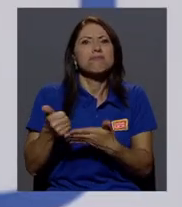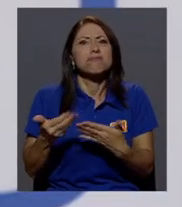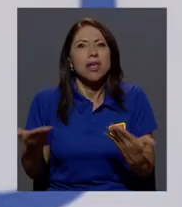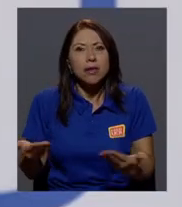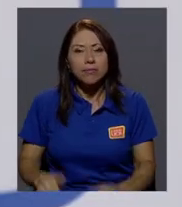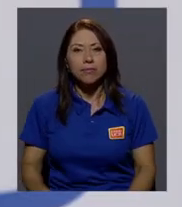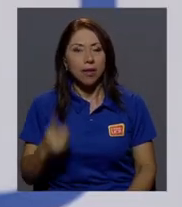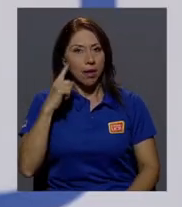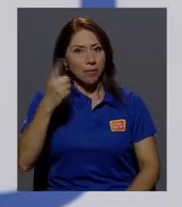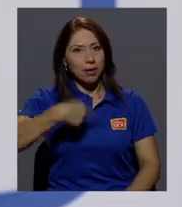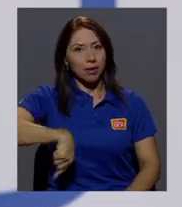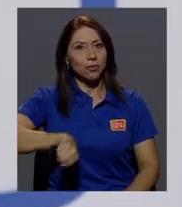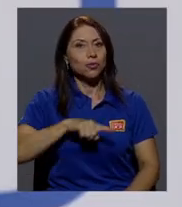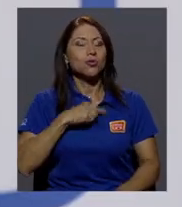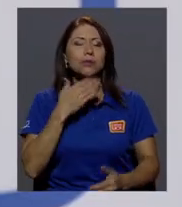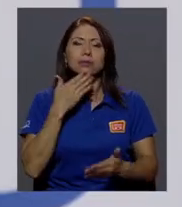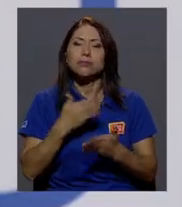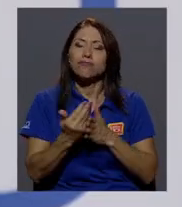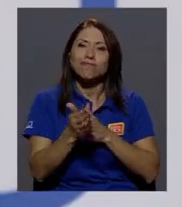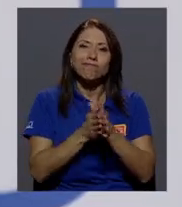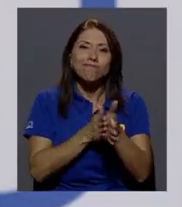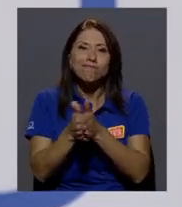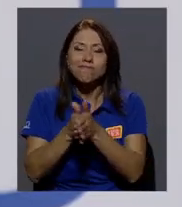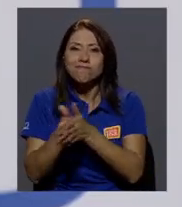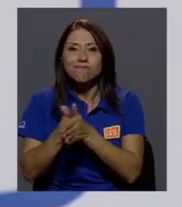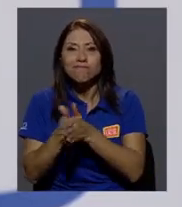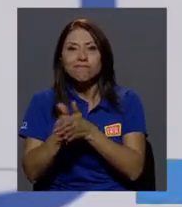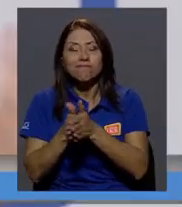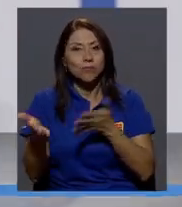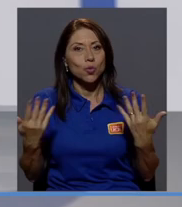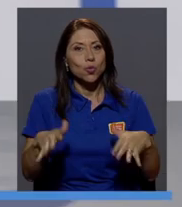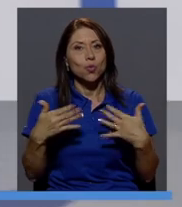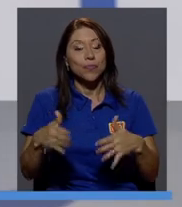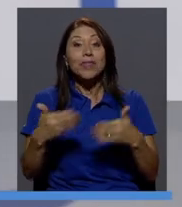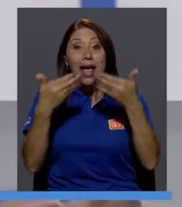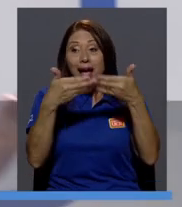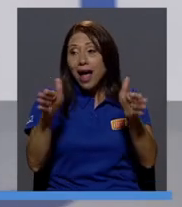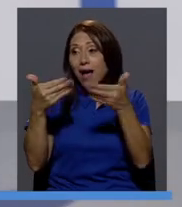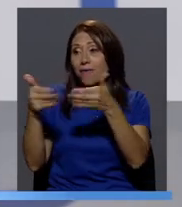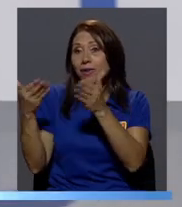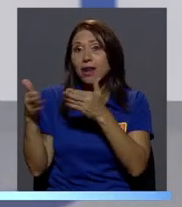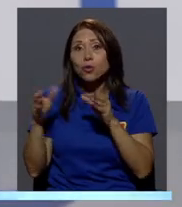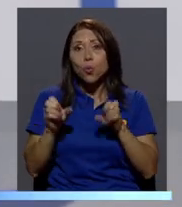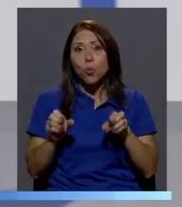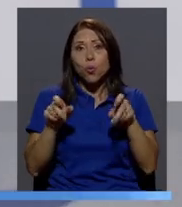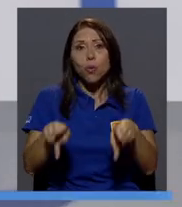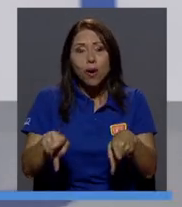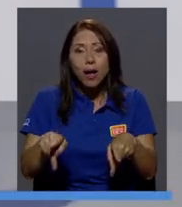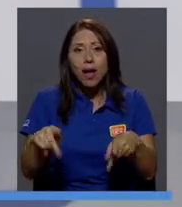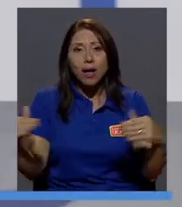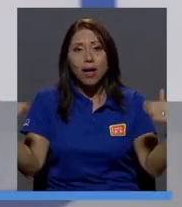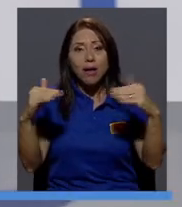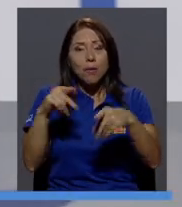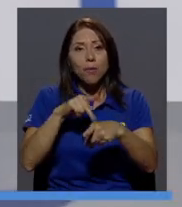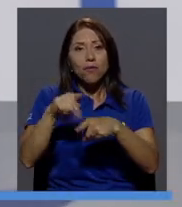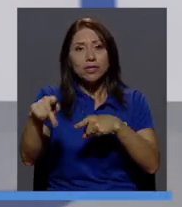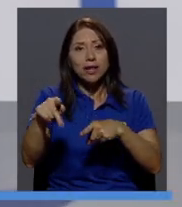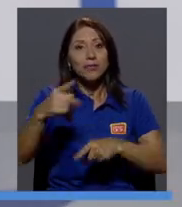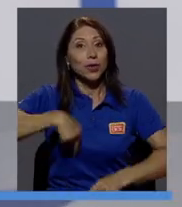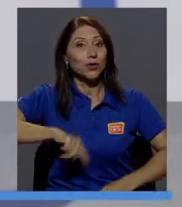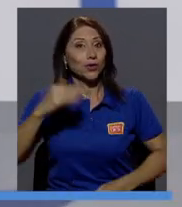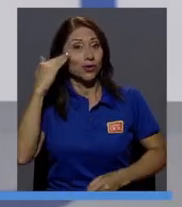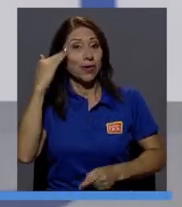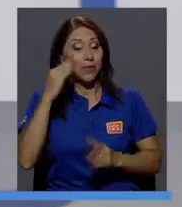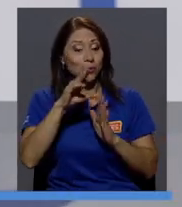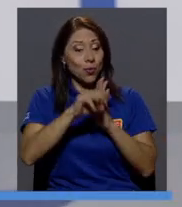nosotros es algo sumamente enriquecedor verdad obviamente nos ha abierto muchas puertas a nivel profesional sabemos que es algo que para el